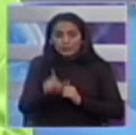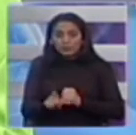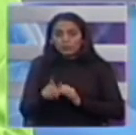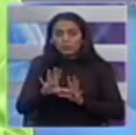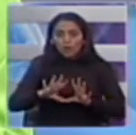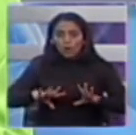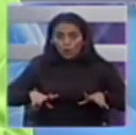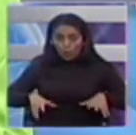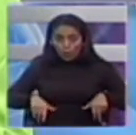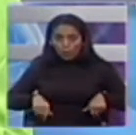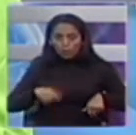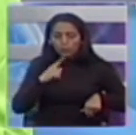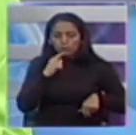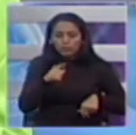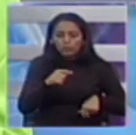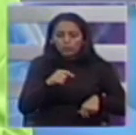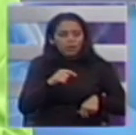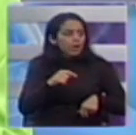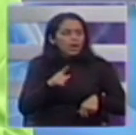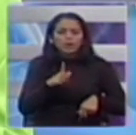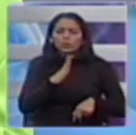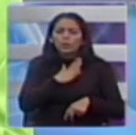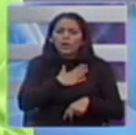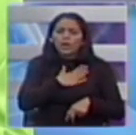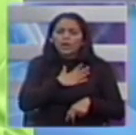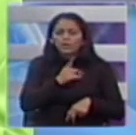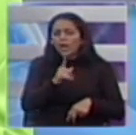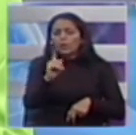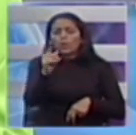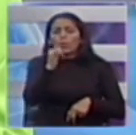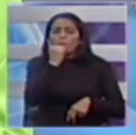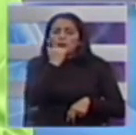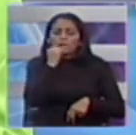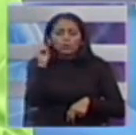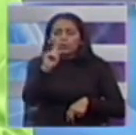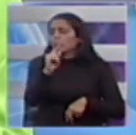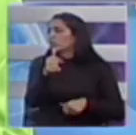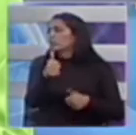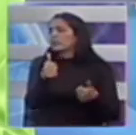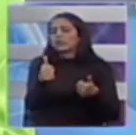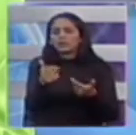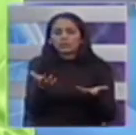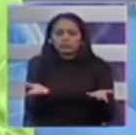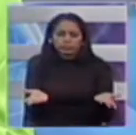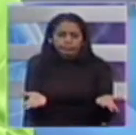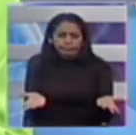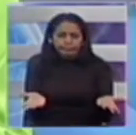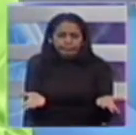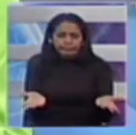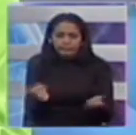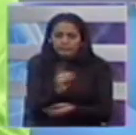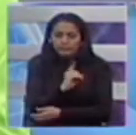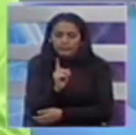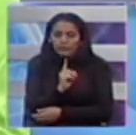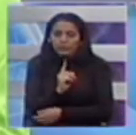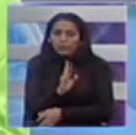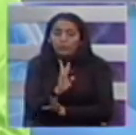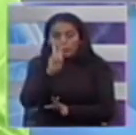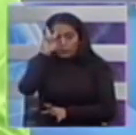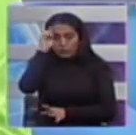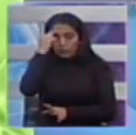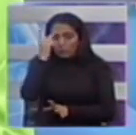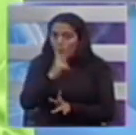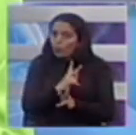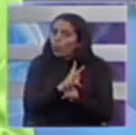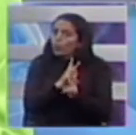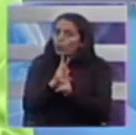podemos tomar en cuenta a alguien que está siendo procesado por haberse pasado las leyes de más de 12 países, ahora bien, como la víctima del asunto. Entonces hay que tomar el